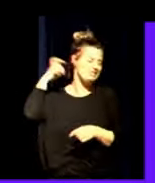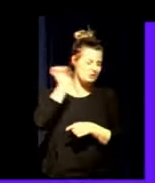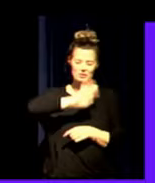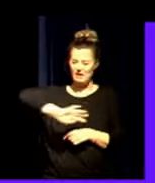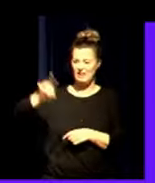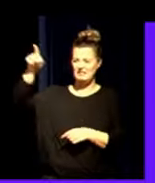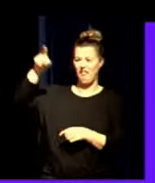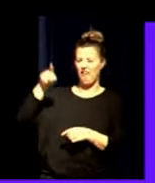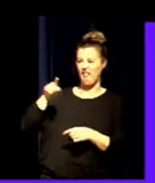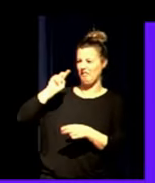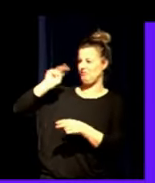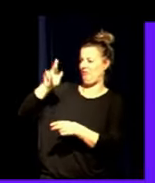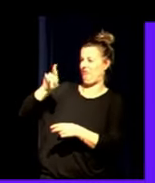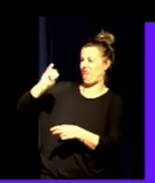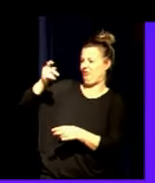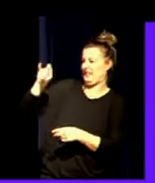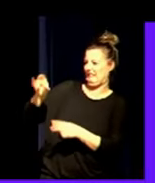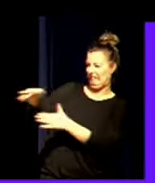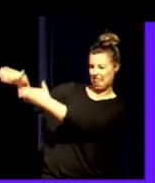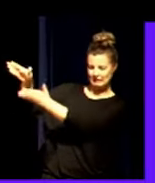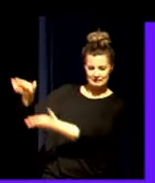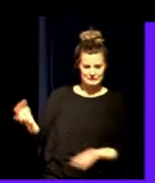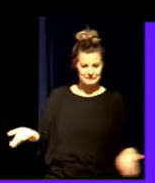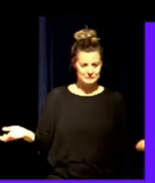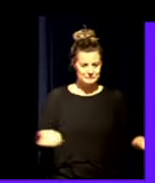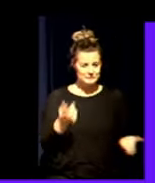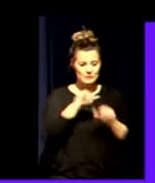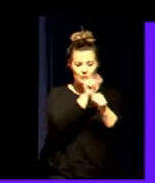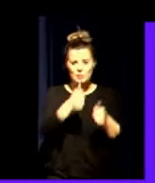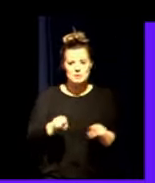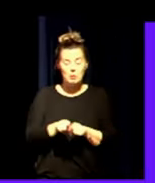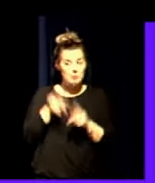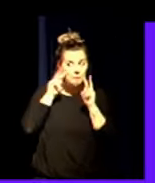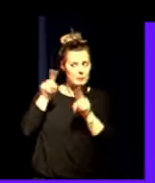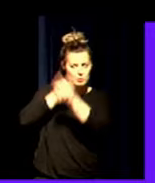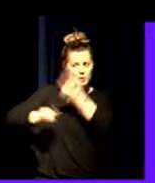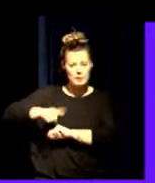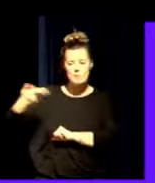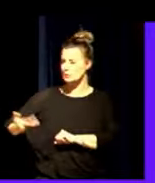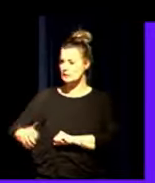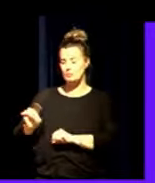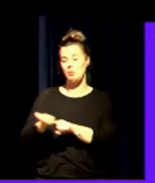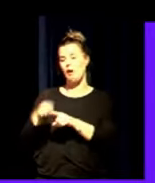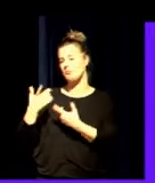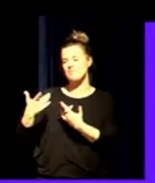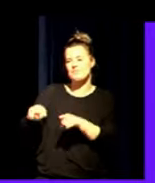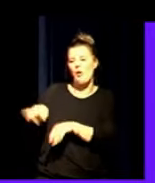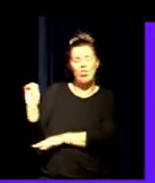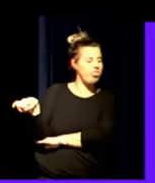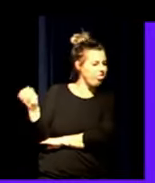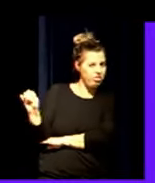un friki, ¿no? Son formas de no querer abordar el problema y que generan precisamente